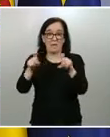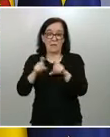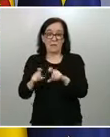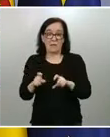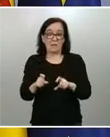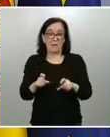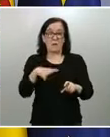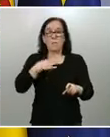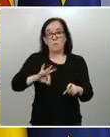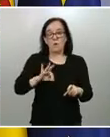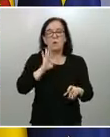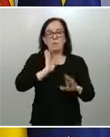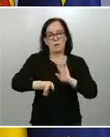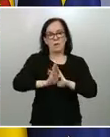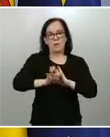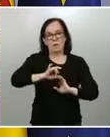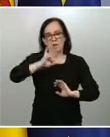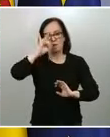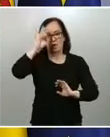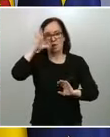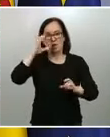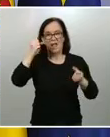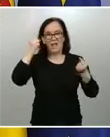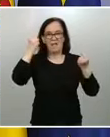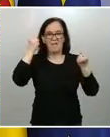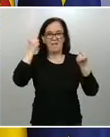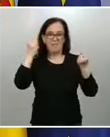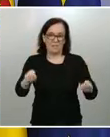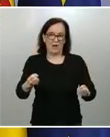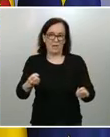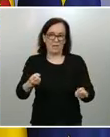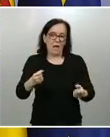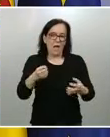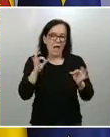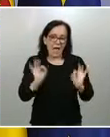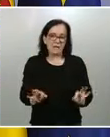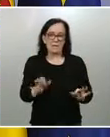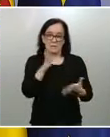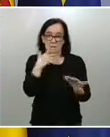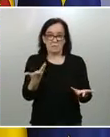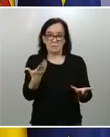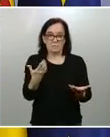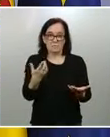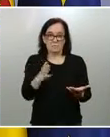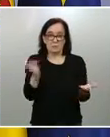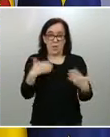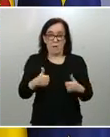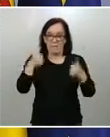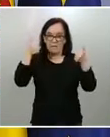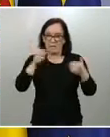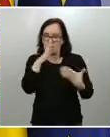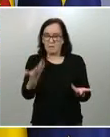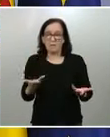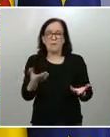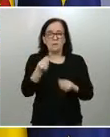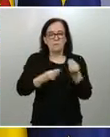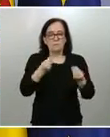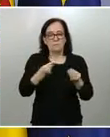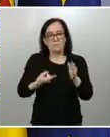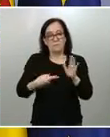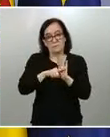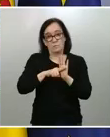mantener la idea de fuerza mayor pero para eso necesitamos lógicamente que se acojan a esa posición